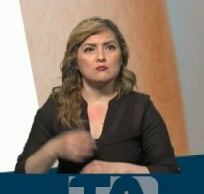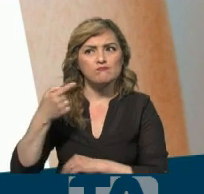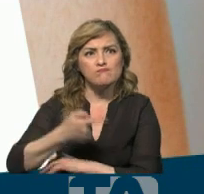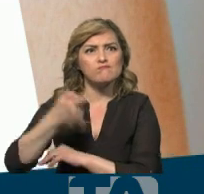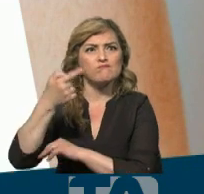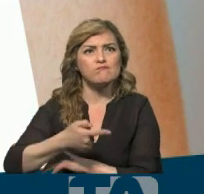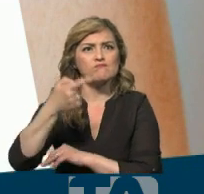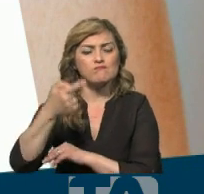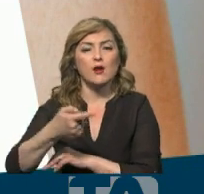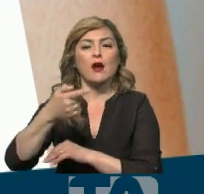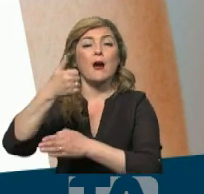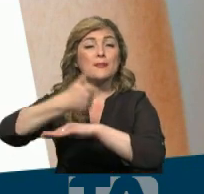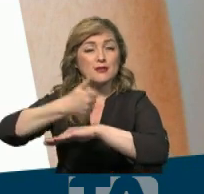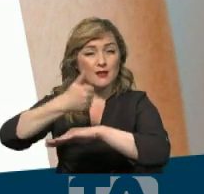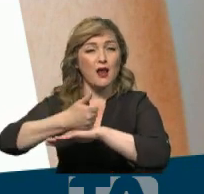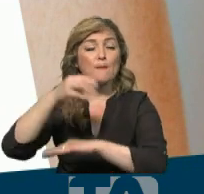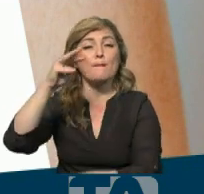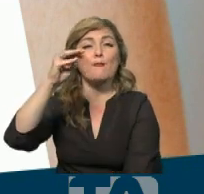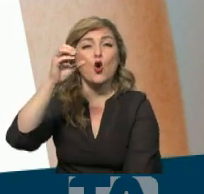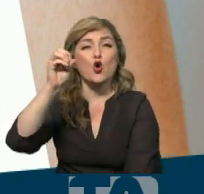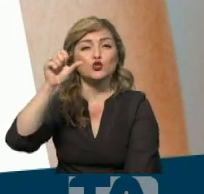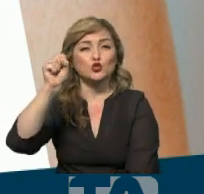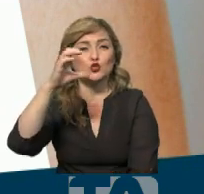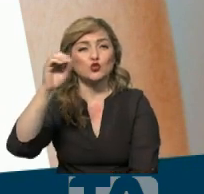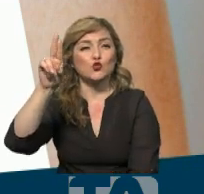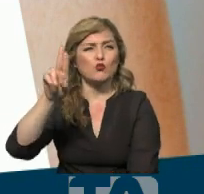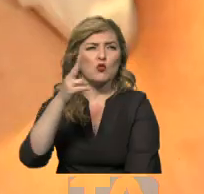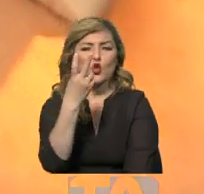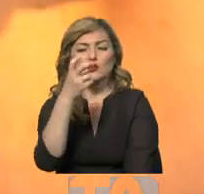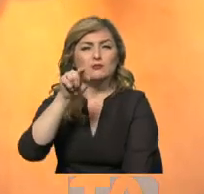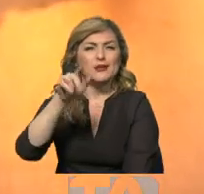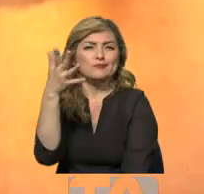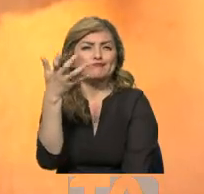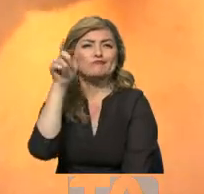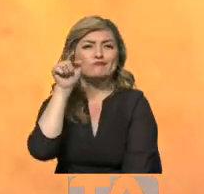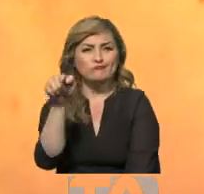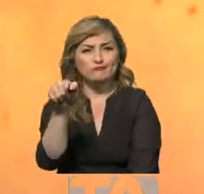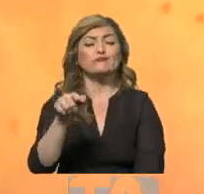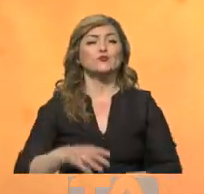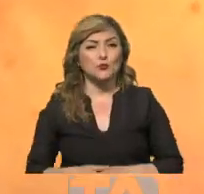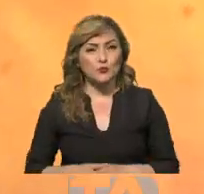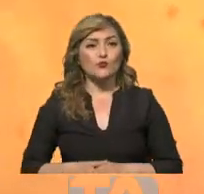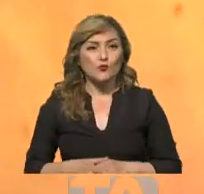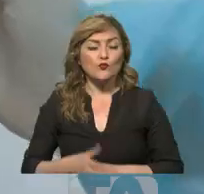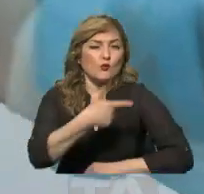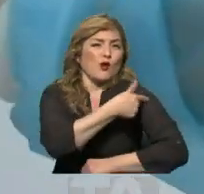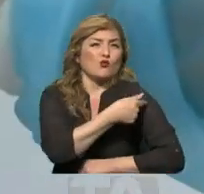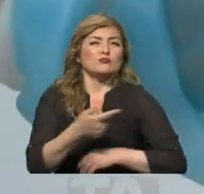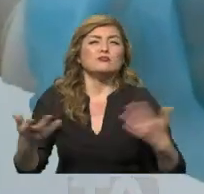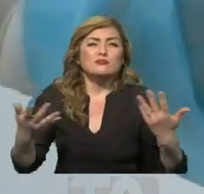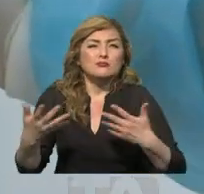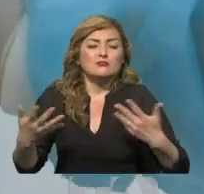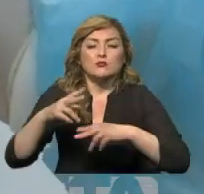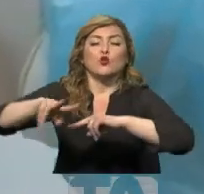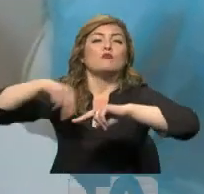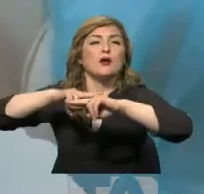en la capital, Moscú, por ejemplo, se colocan entre 12.000 y 15.000, un ritmo de vacunación que les permite vivir prácticamente en